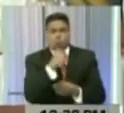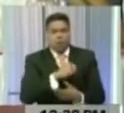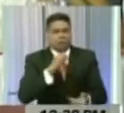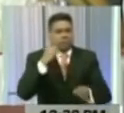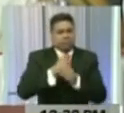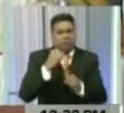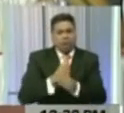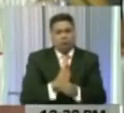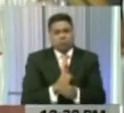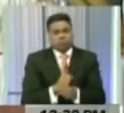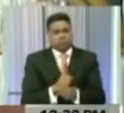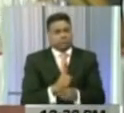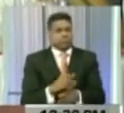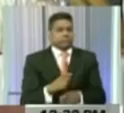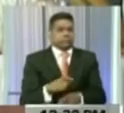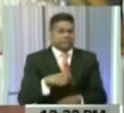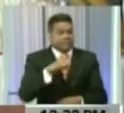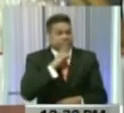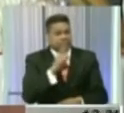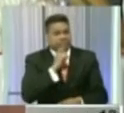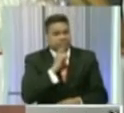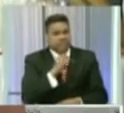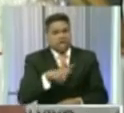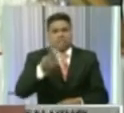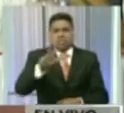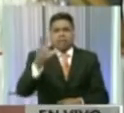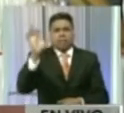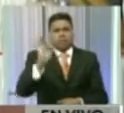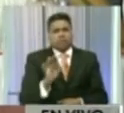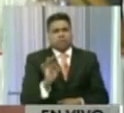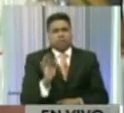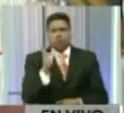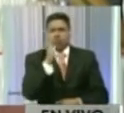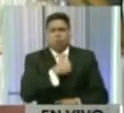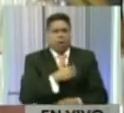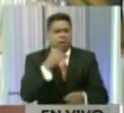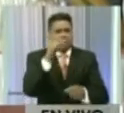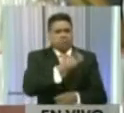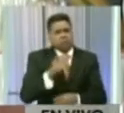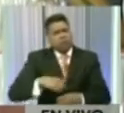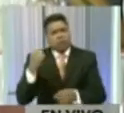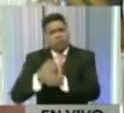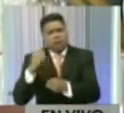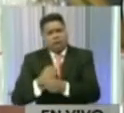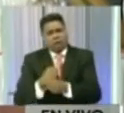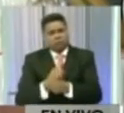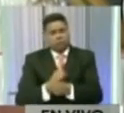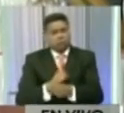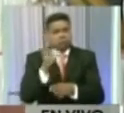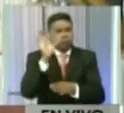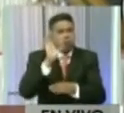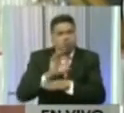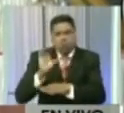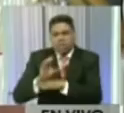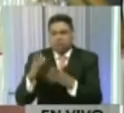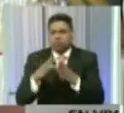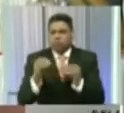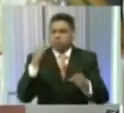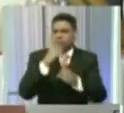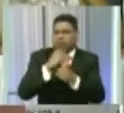¿no? Pero tenemos el 6% de desempleo. Nosotros tenemos que proteger ese nivel de empleo y con la calidad del